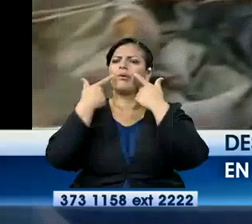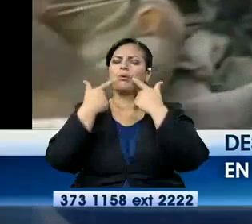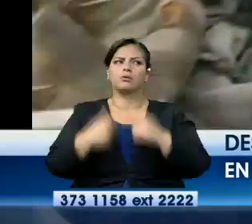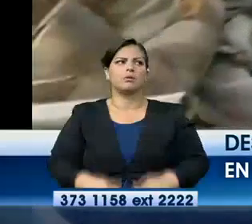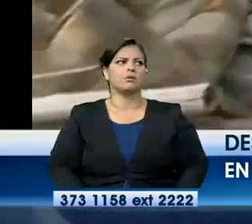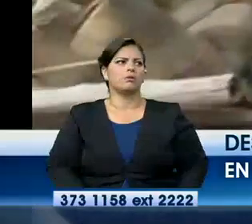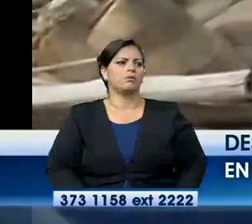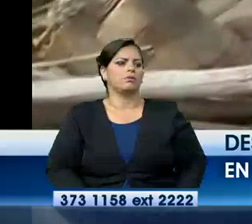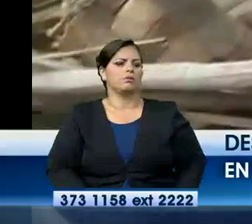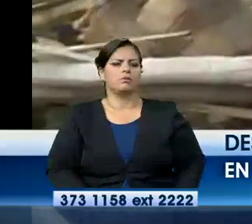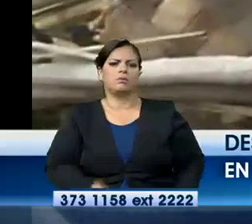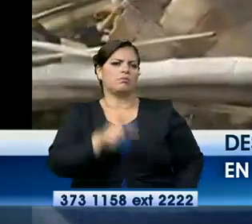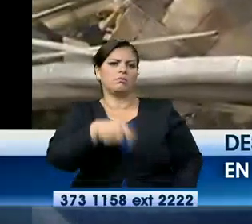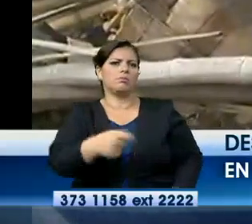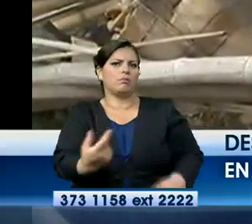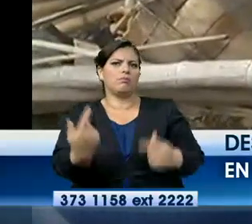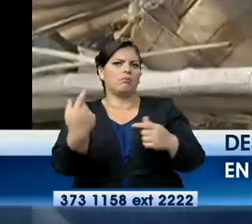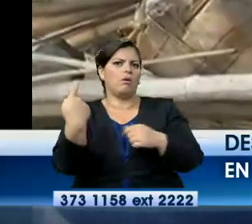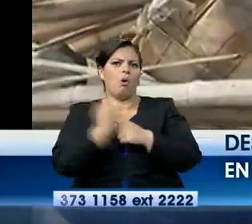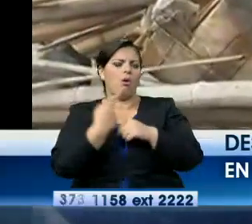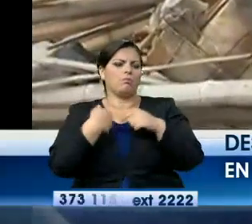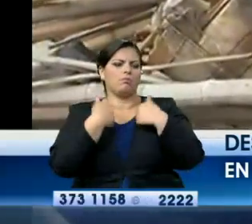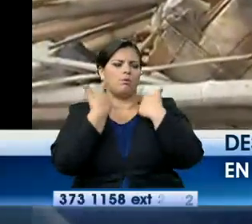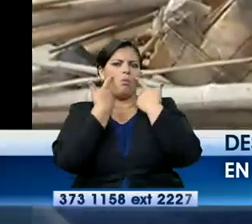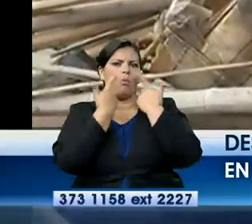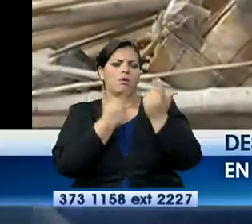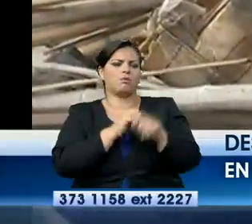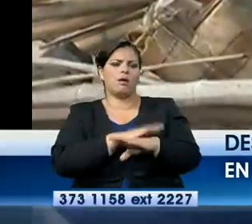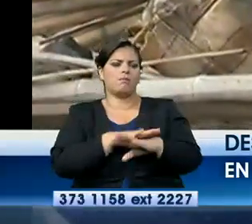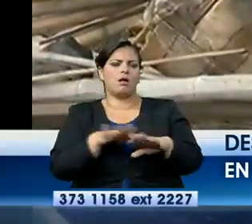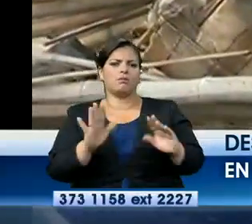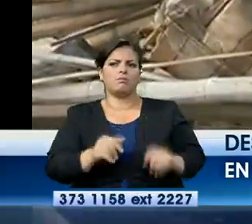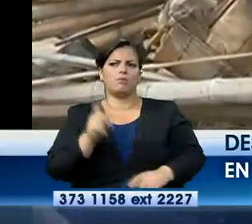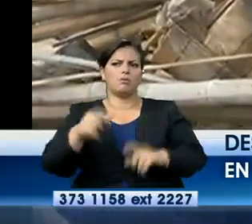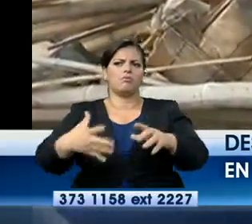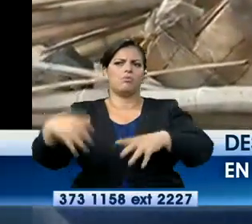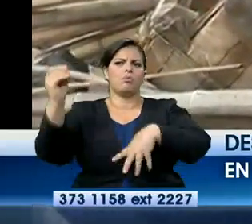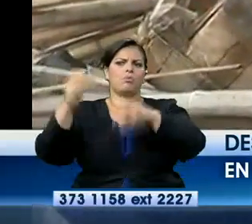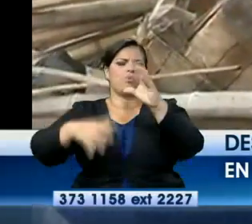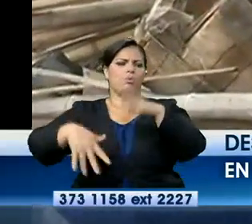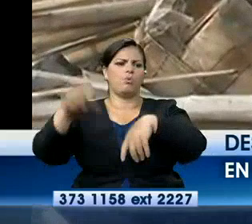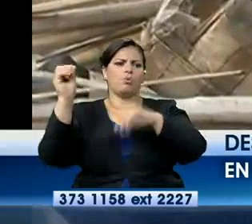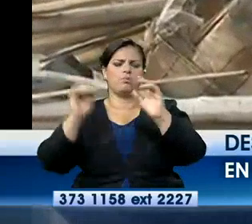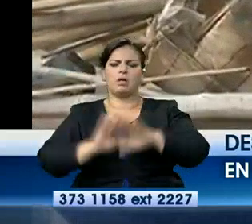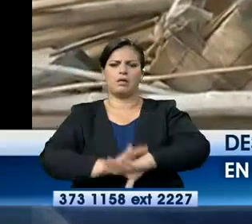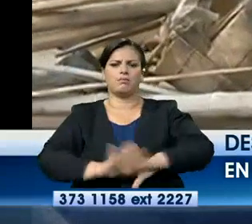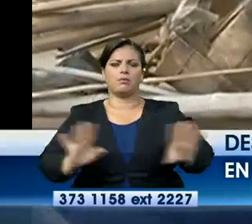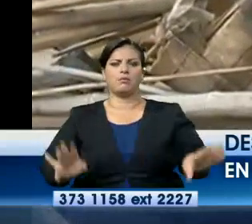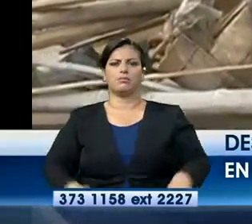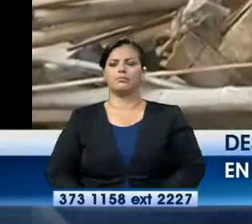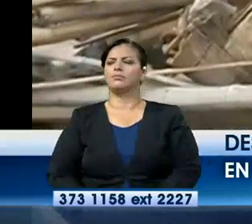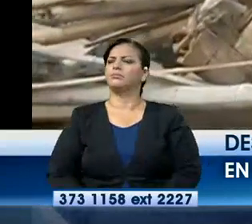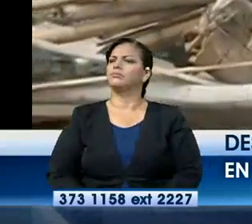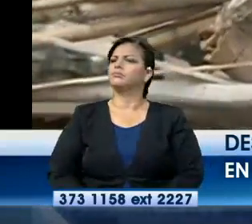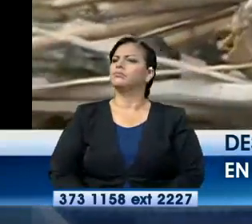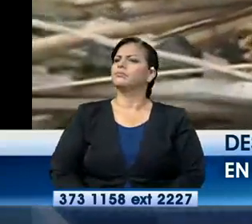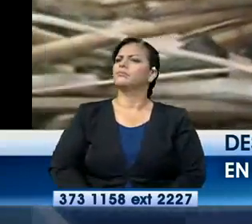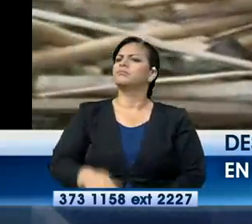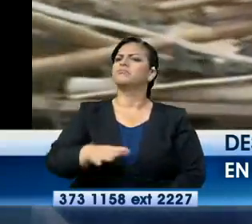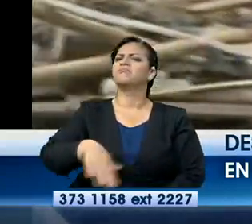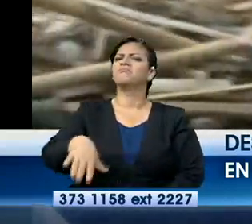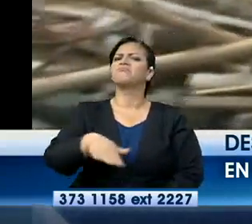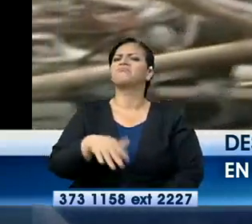más ahí. De ahí la gente salió, porque eso es propiedad del Estado, todas estas cosas nada más. ¿Hace qué tiempo estaban ustedes ya aquí